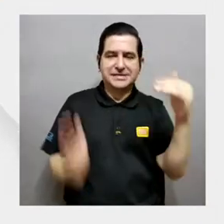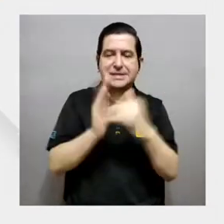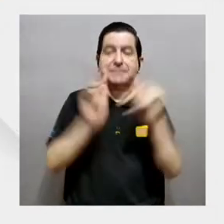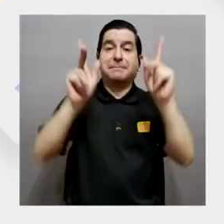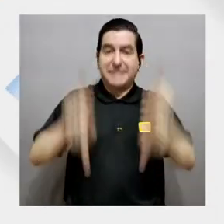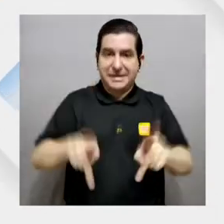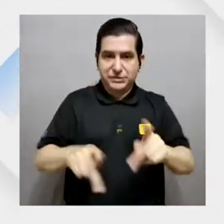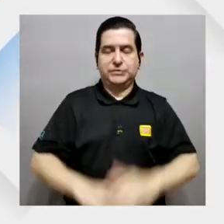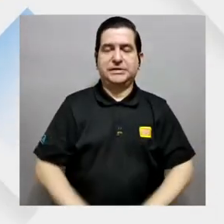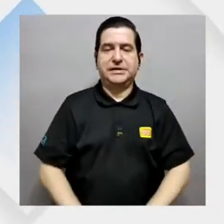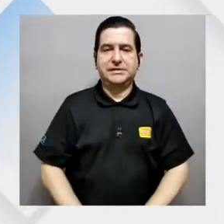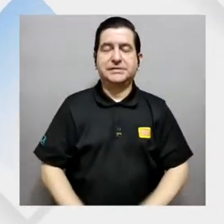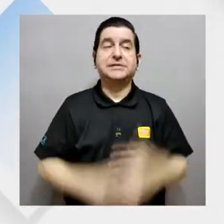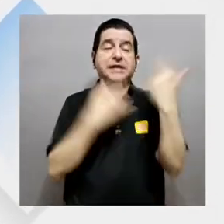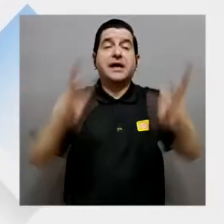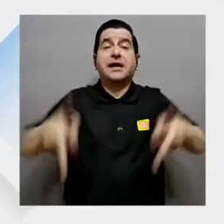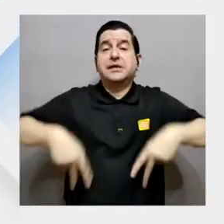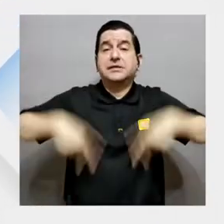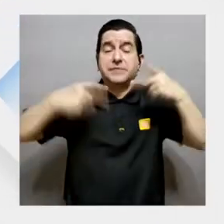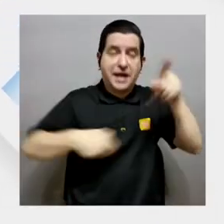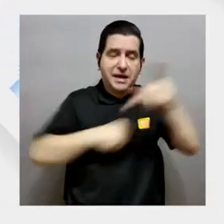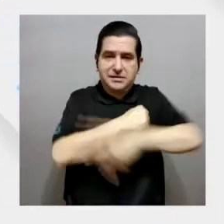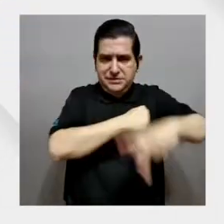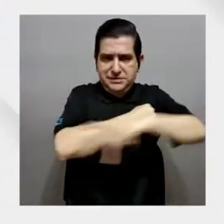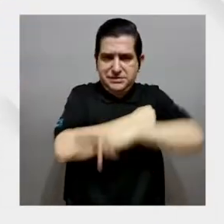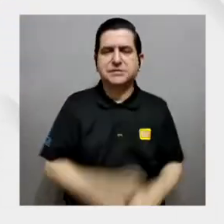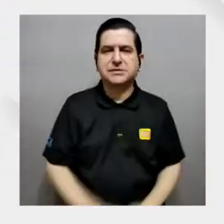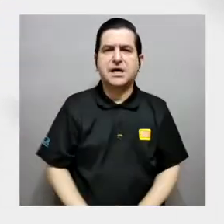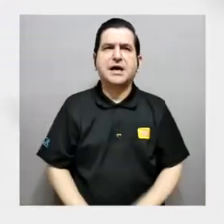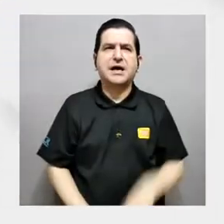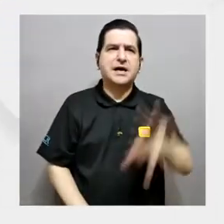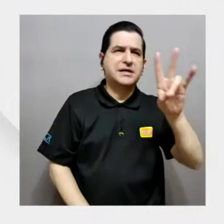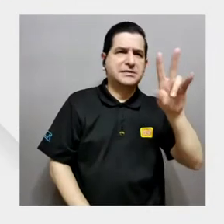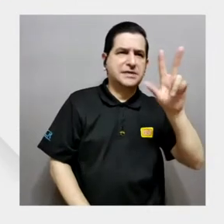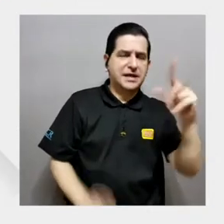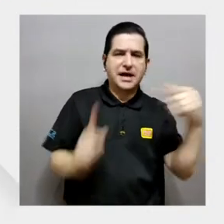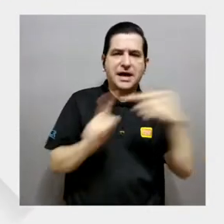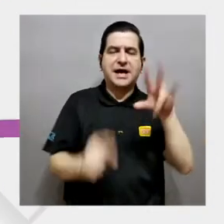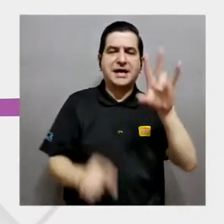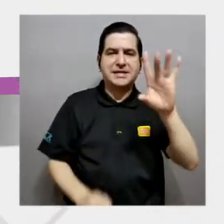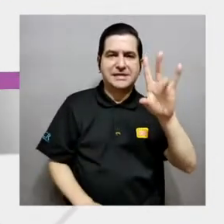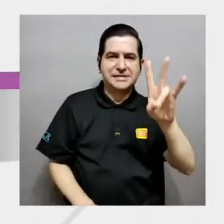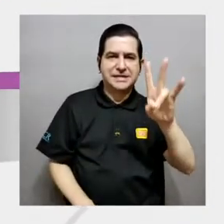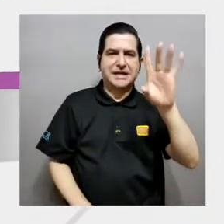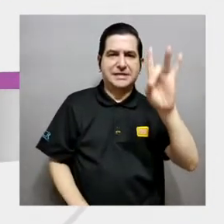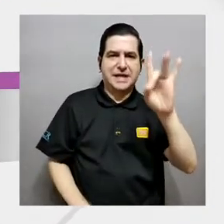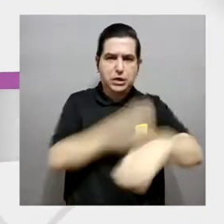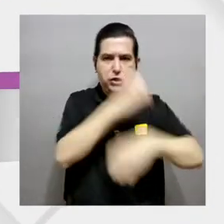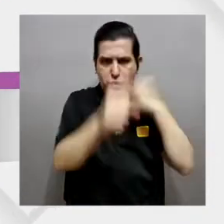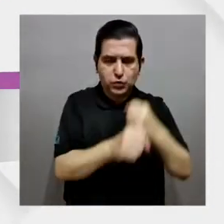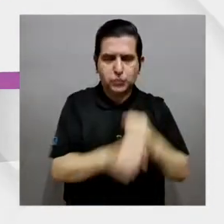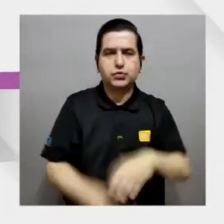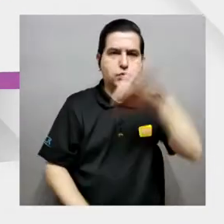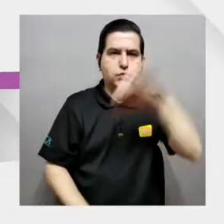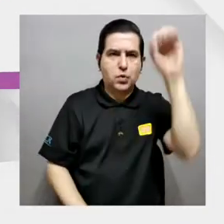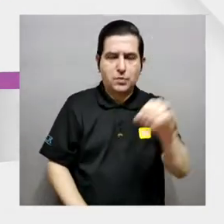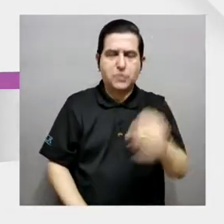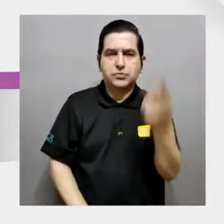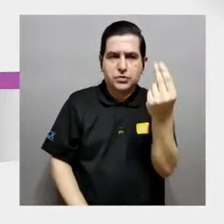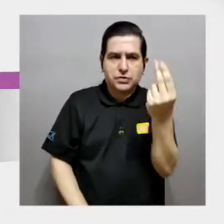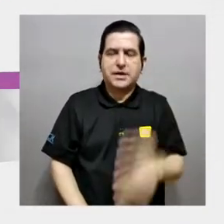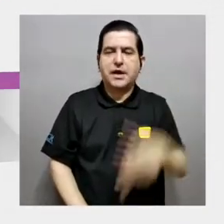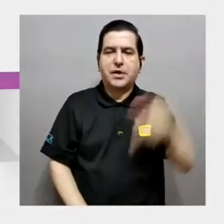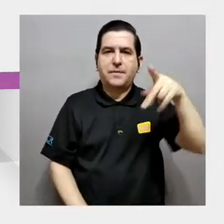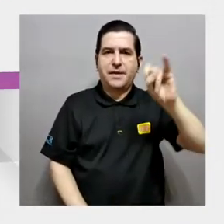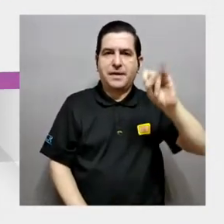31.187.000 personas. La esperanza de vida en este país es de entre 73 y 78 años, y el porcentaje del dinero